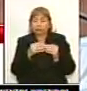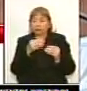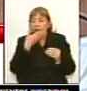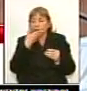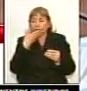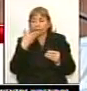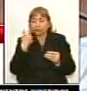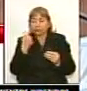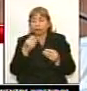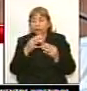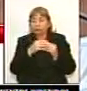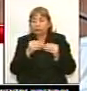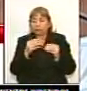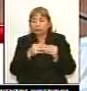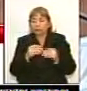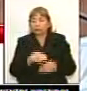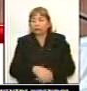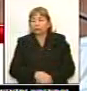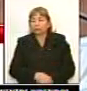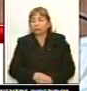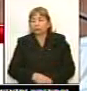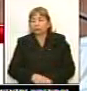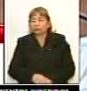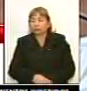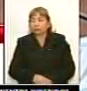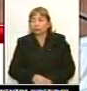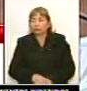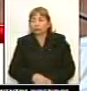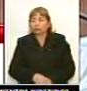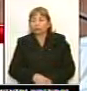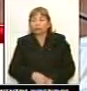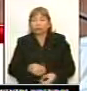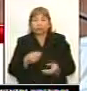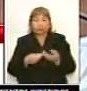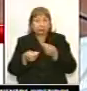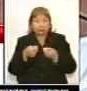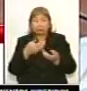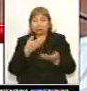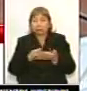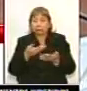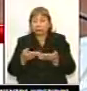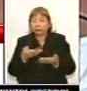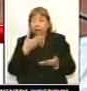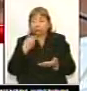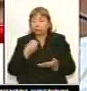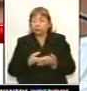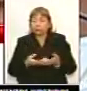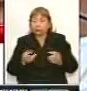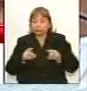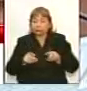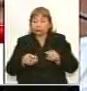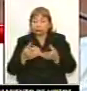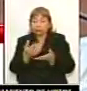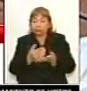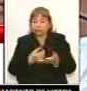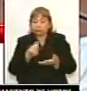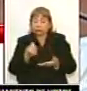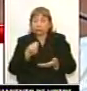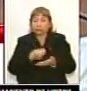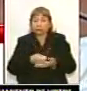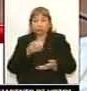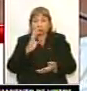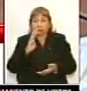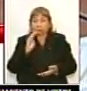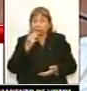mejores productos, productos mejores, ofertas mejores. Cuando el afiliado retire su dinero, los bancos, las